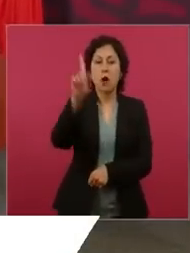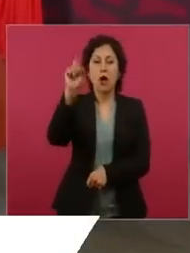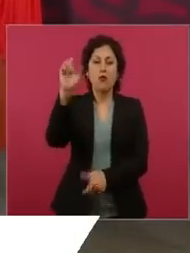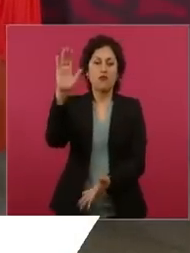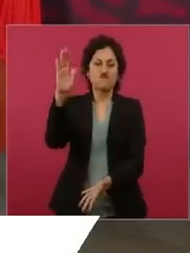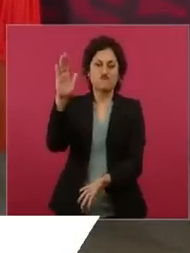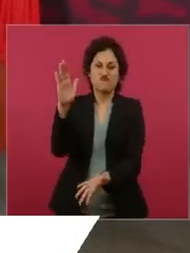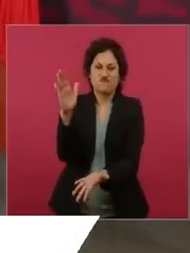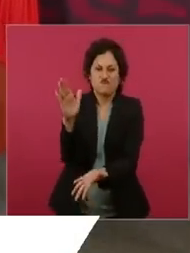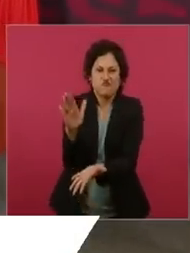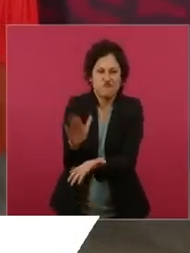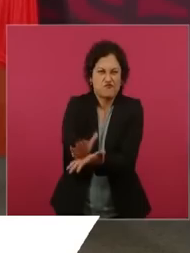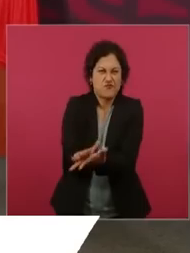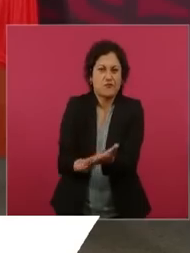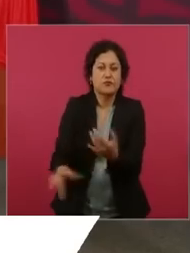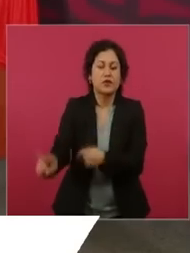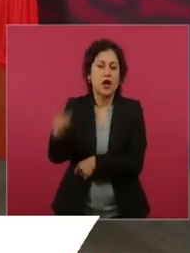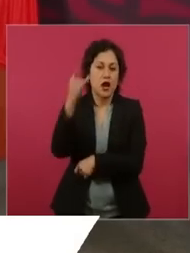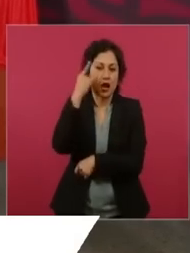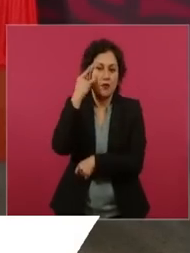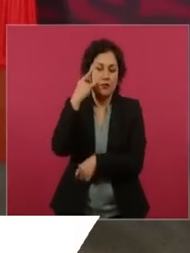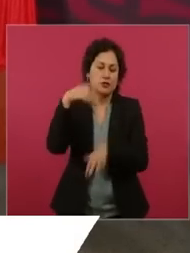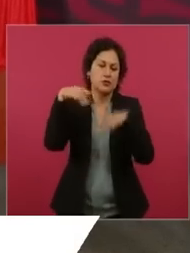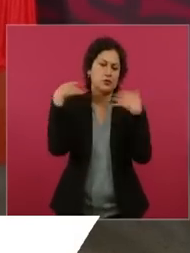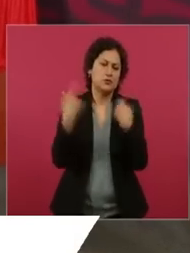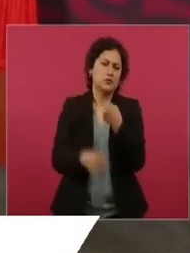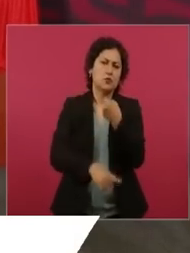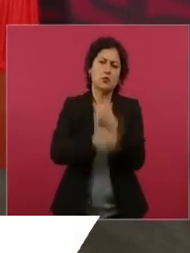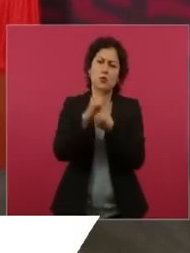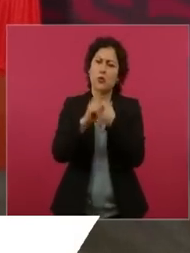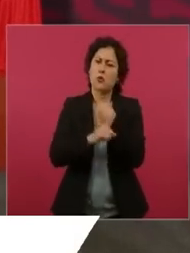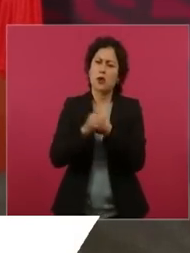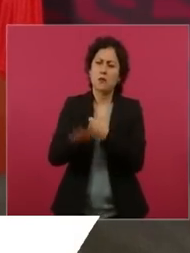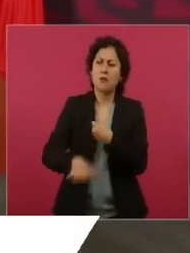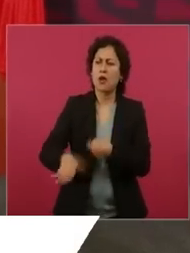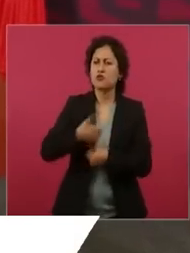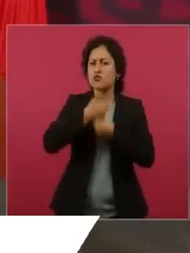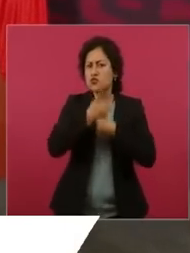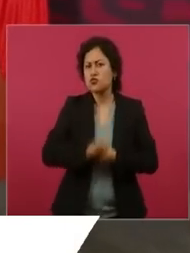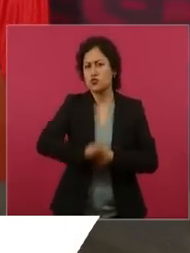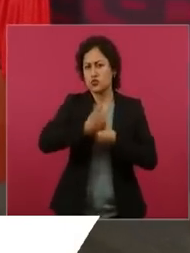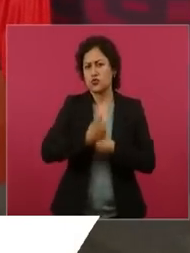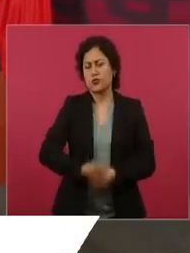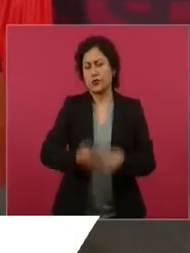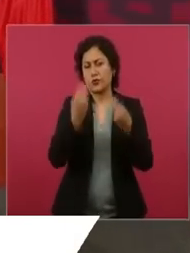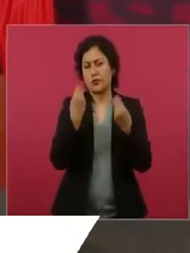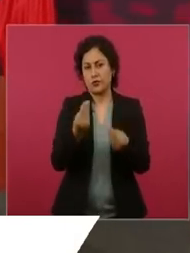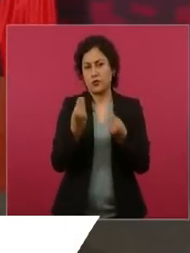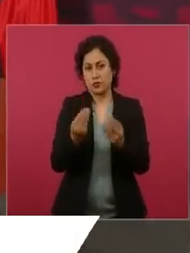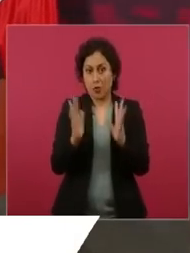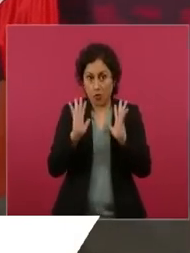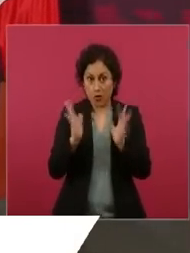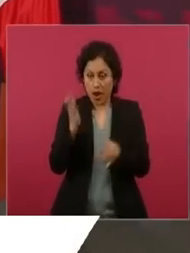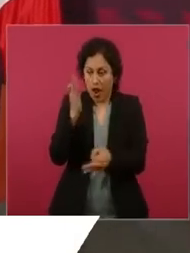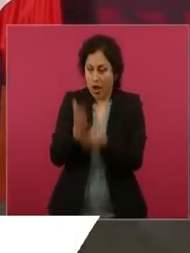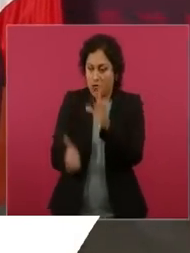Ricardo Rocha quien falleció el día de ayer el presidente pues reconoció estas labores en la que incluso Pues en su